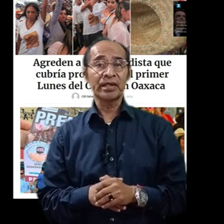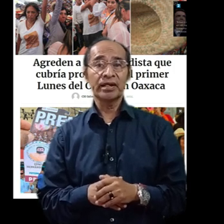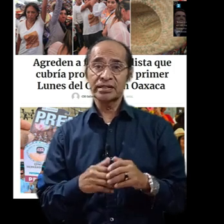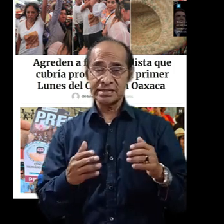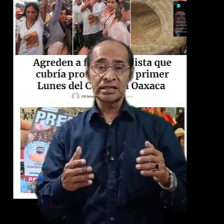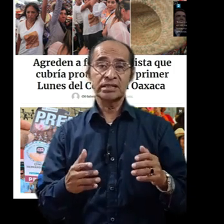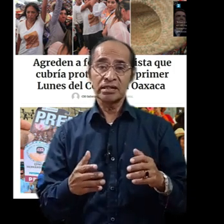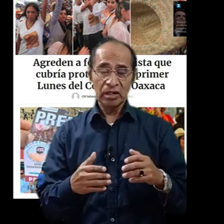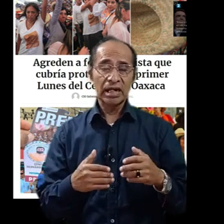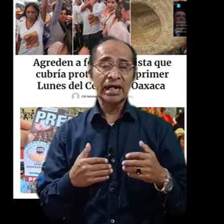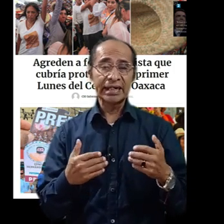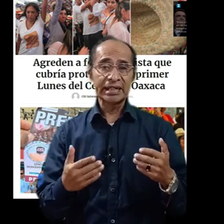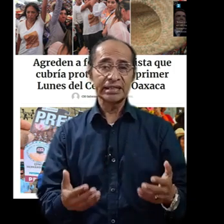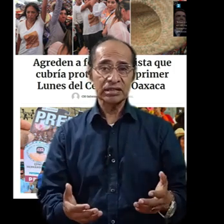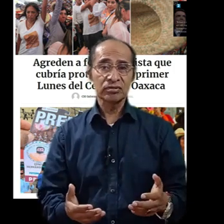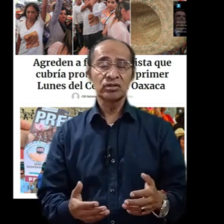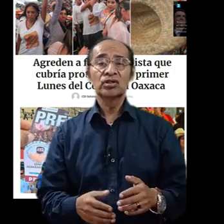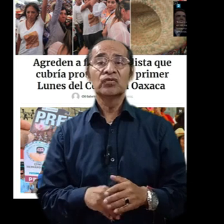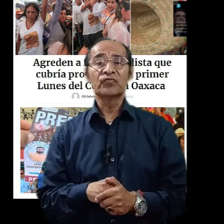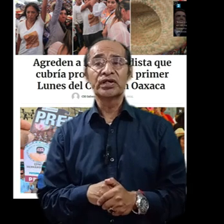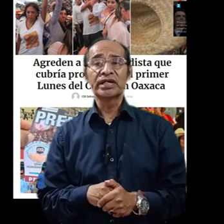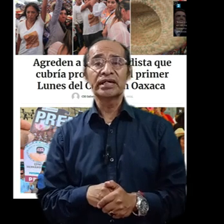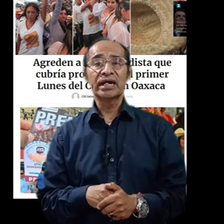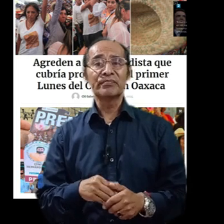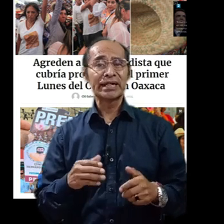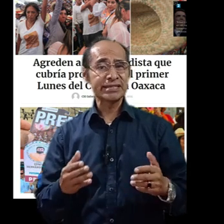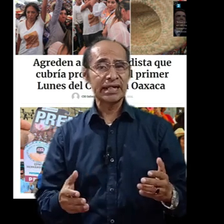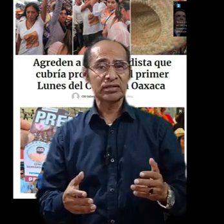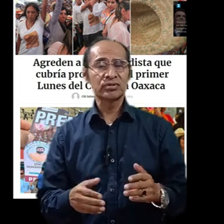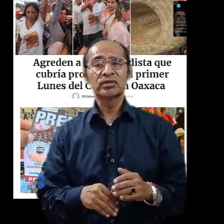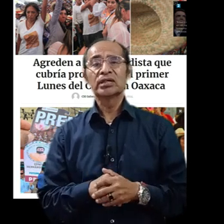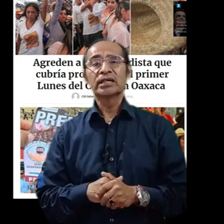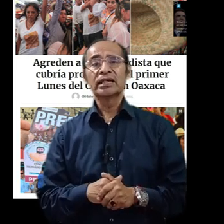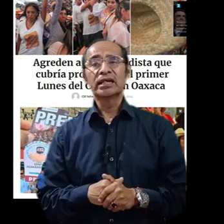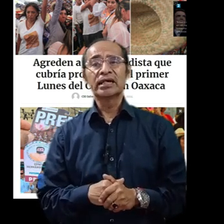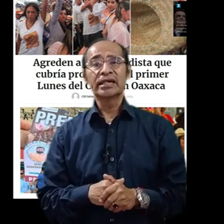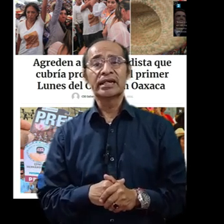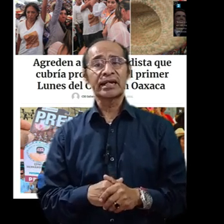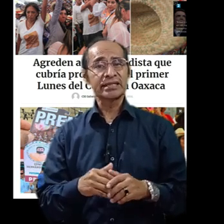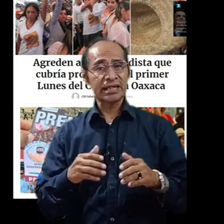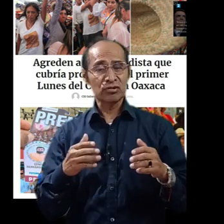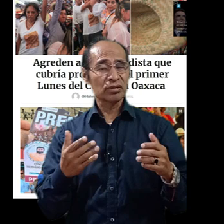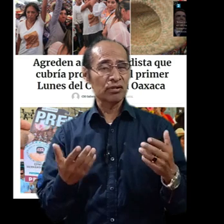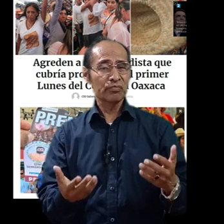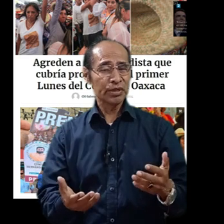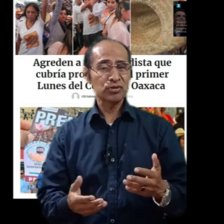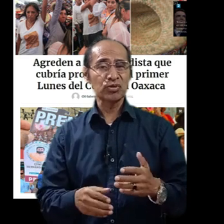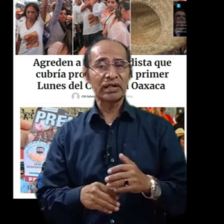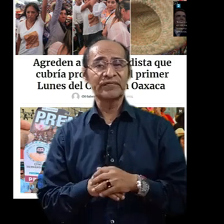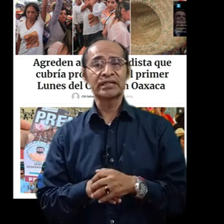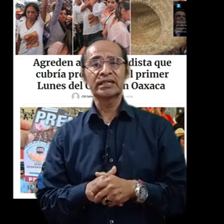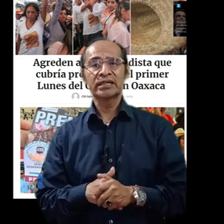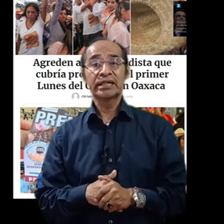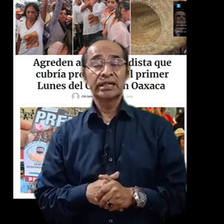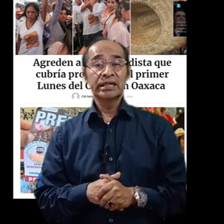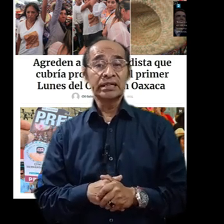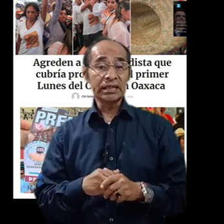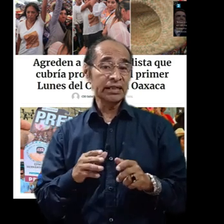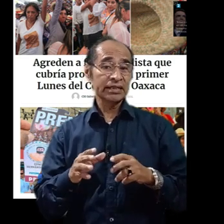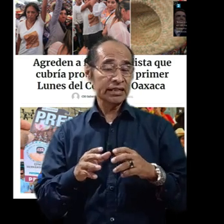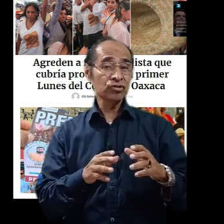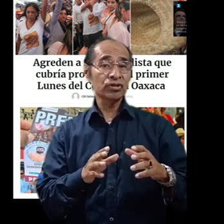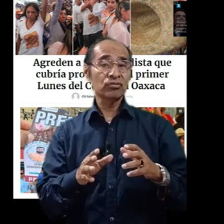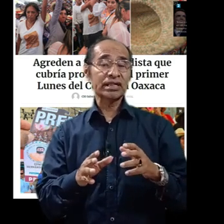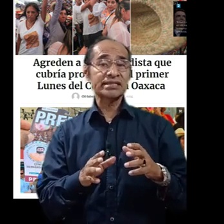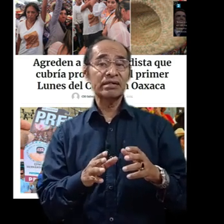fue Sí agredido fue amenazado le rasgaron le rompieron su gafete